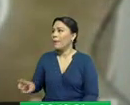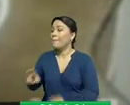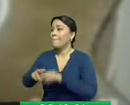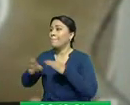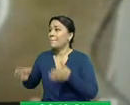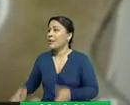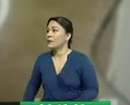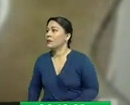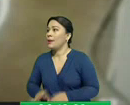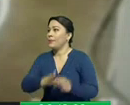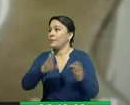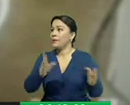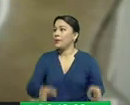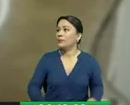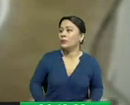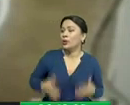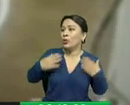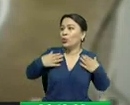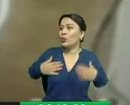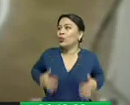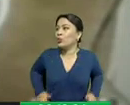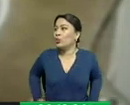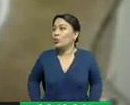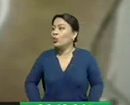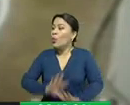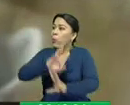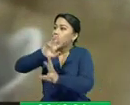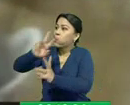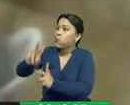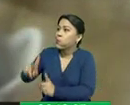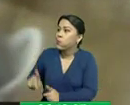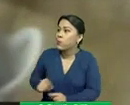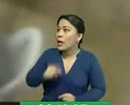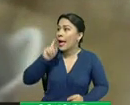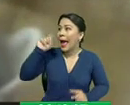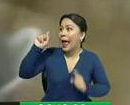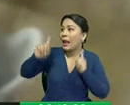hasta se toma el tiempo de requisar a varias de sus víctimas